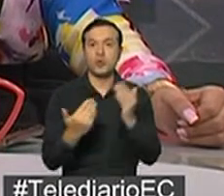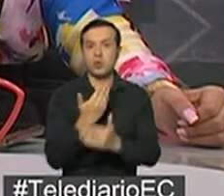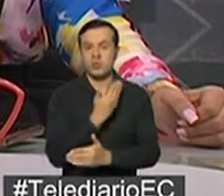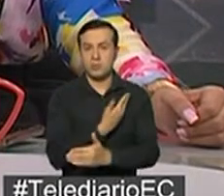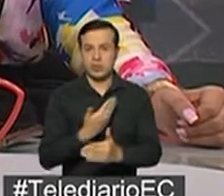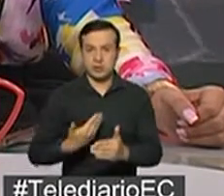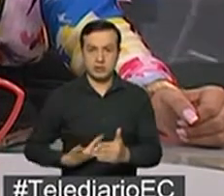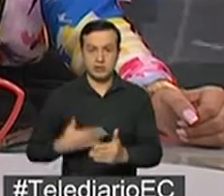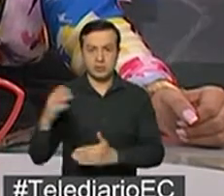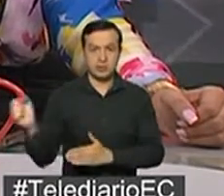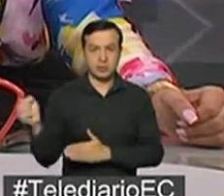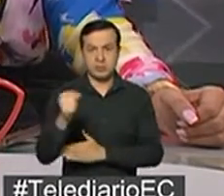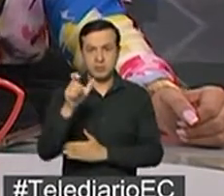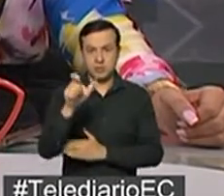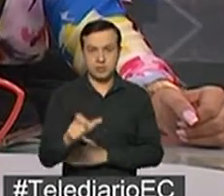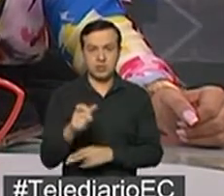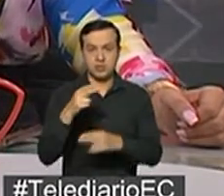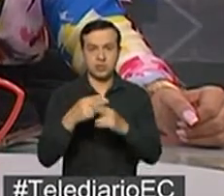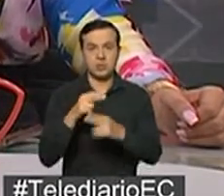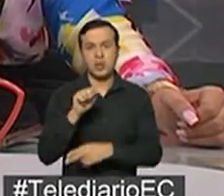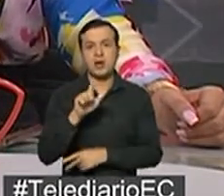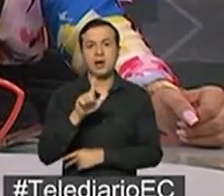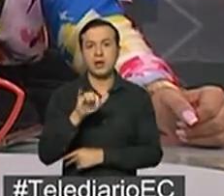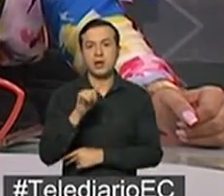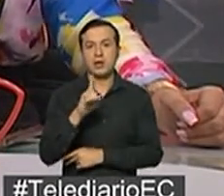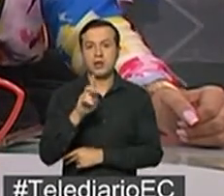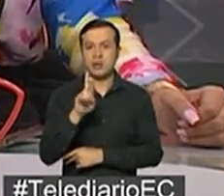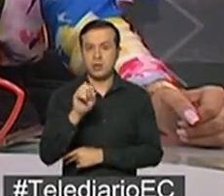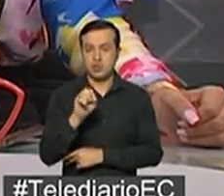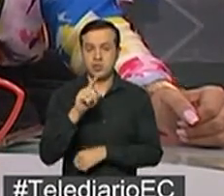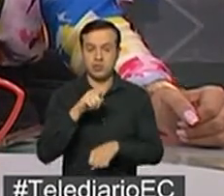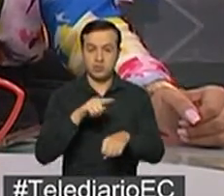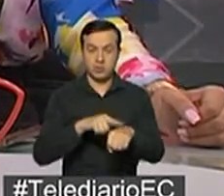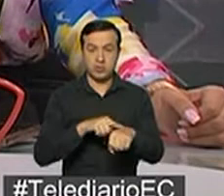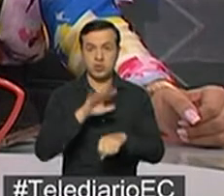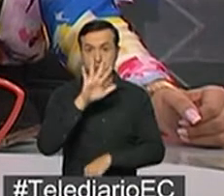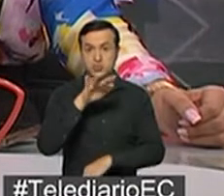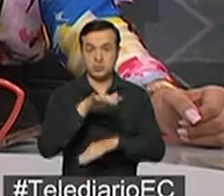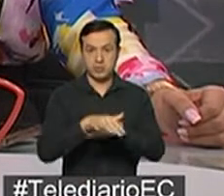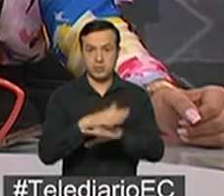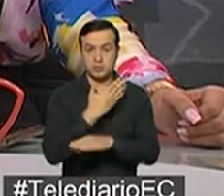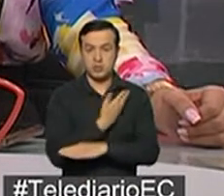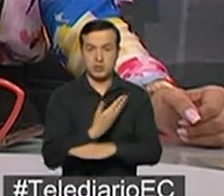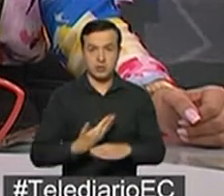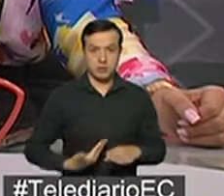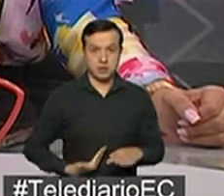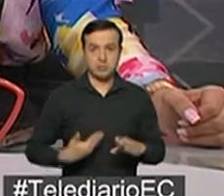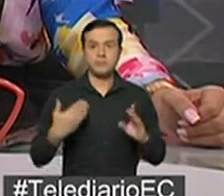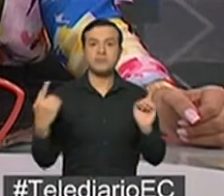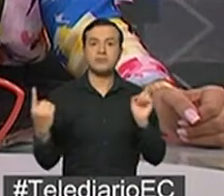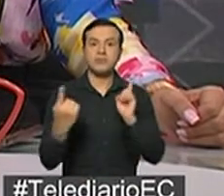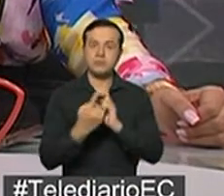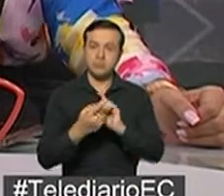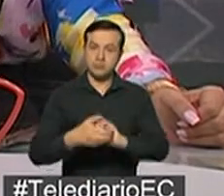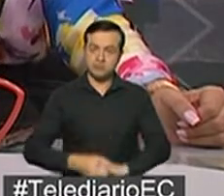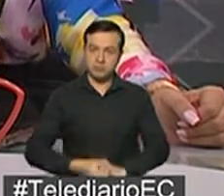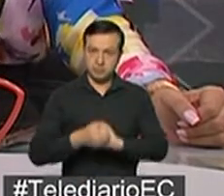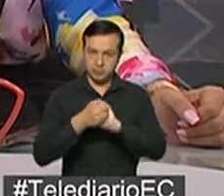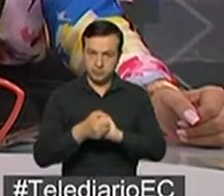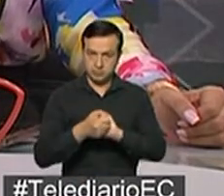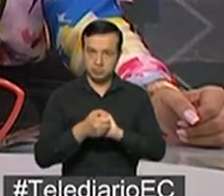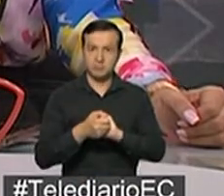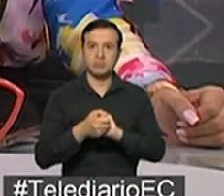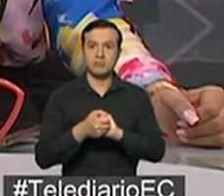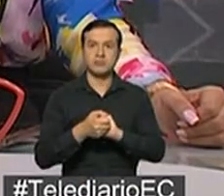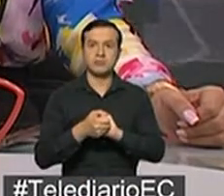homólogo alejandro giammattei a las 17 horas hora de ecuador está planificado que el jefe de estado haga un saludo protocolar junto a